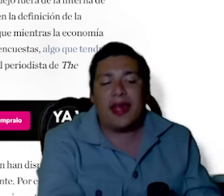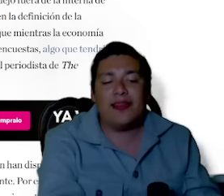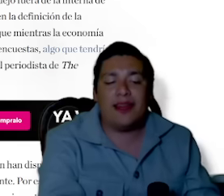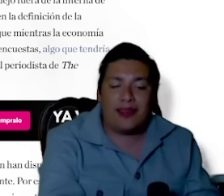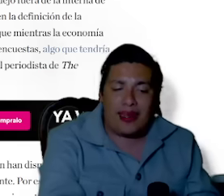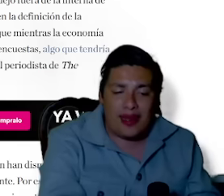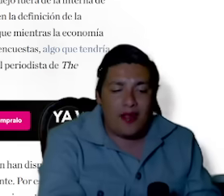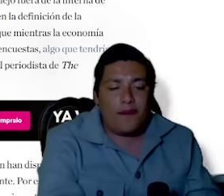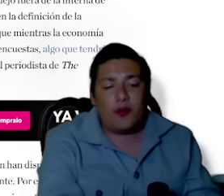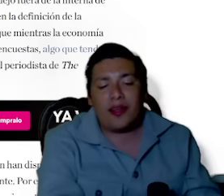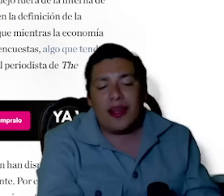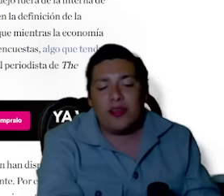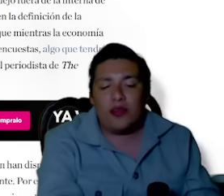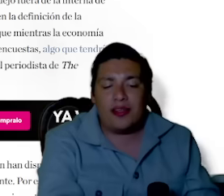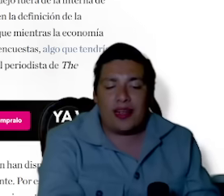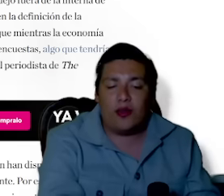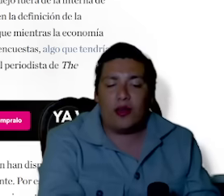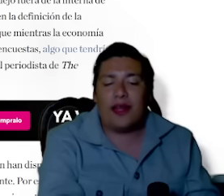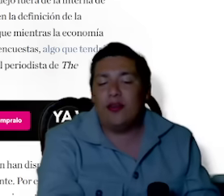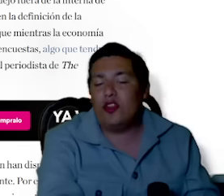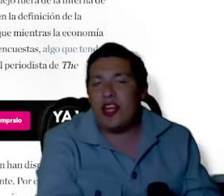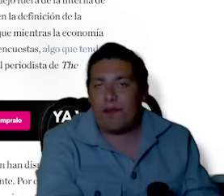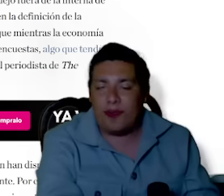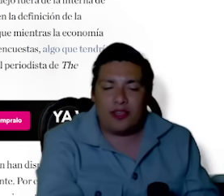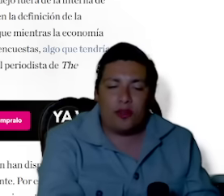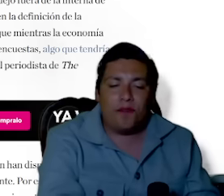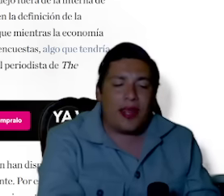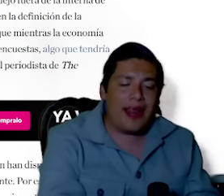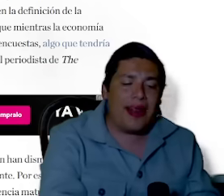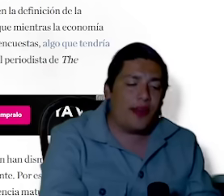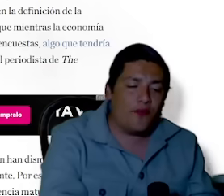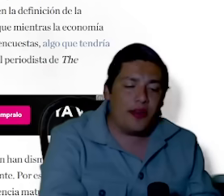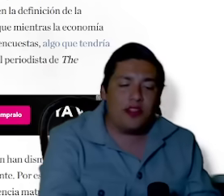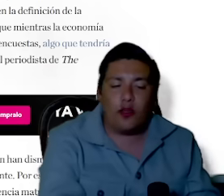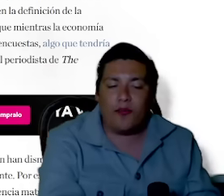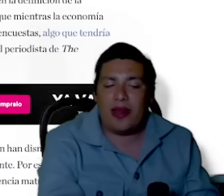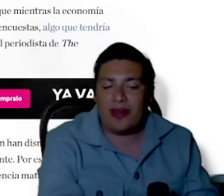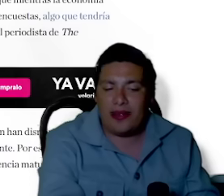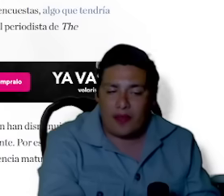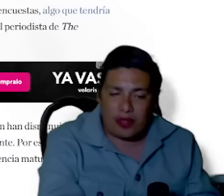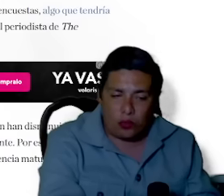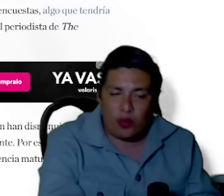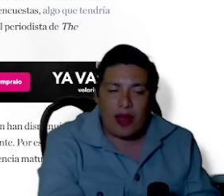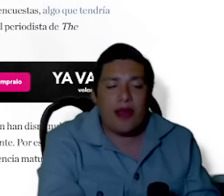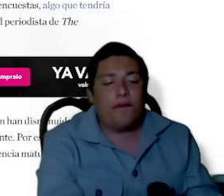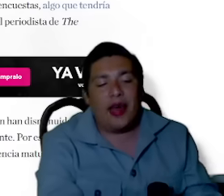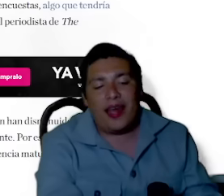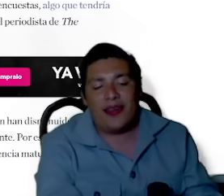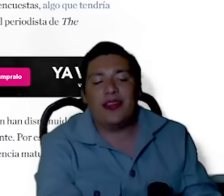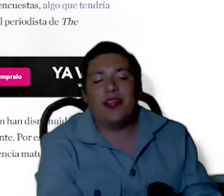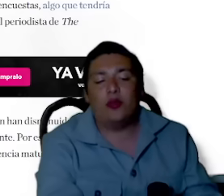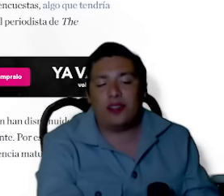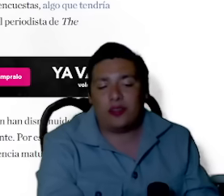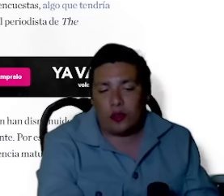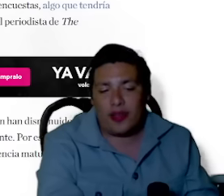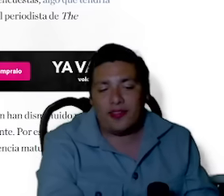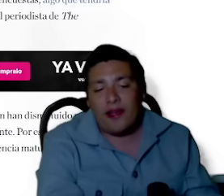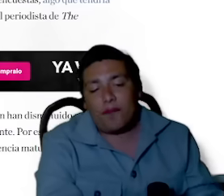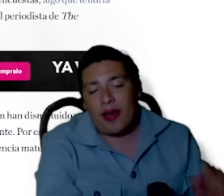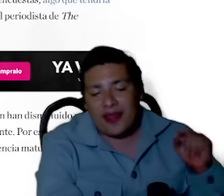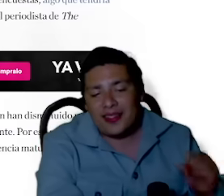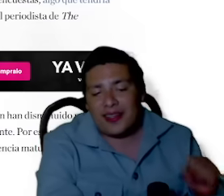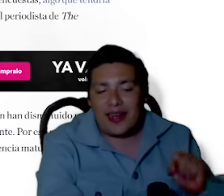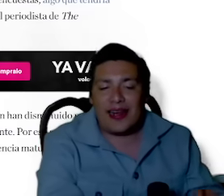Colorado es lateral porque es un estado que no tiene peso en la definición de la candidatura biden y sus